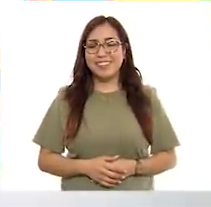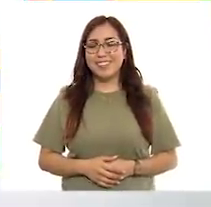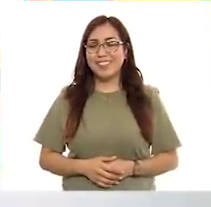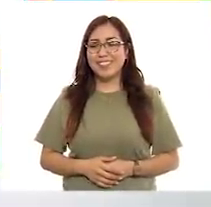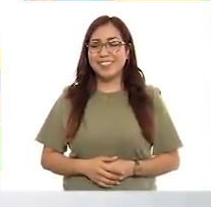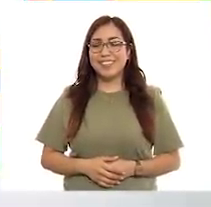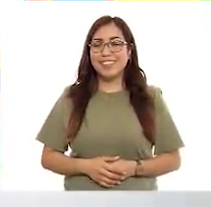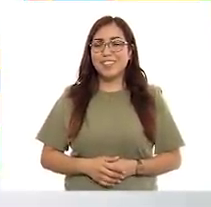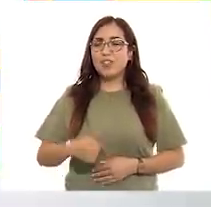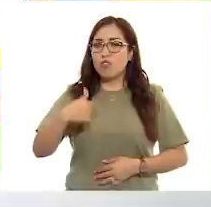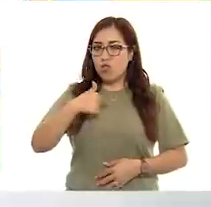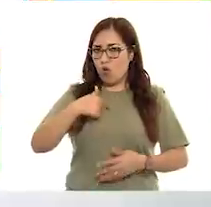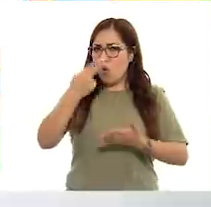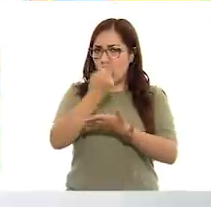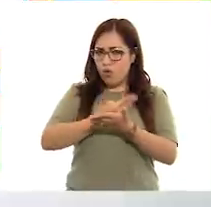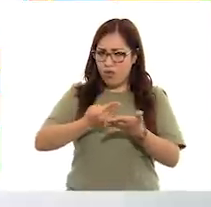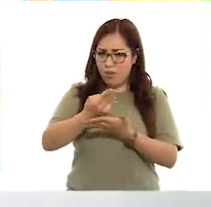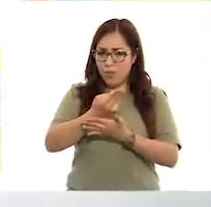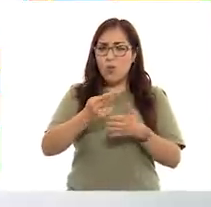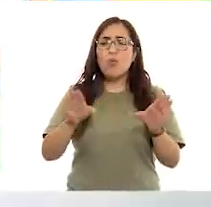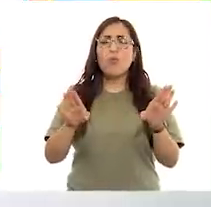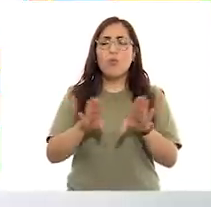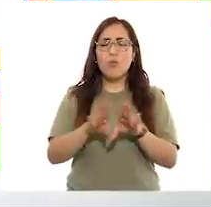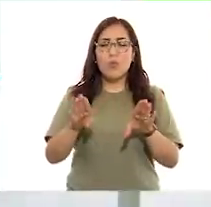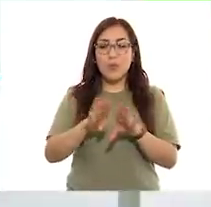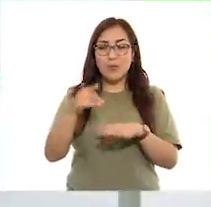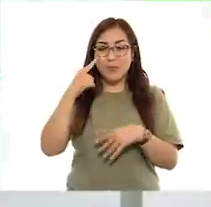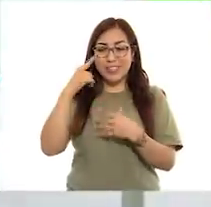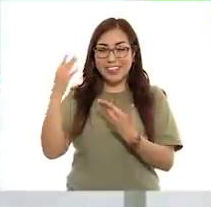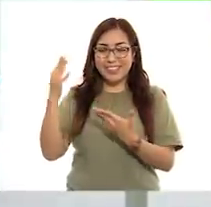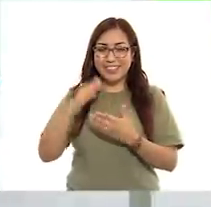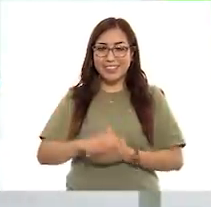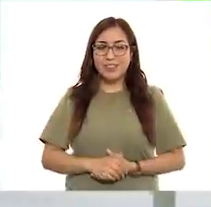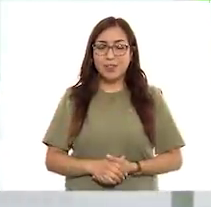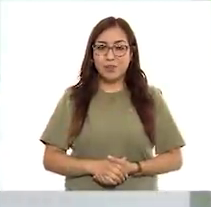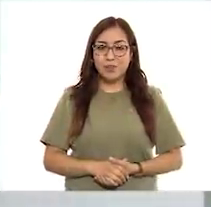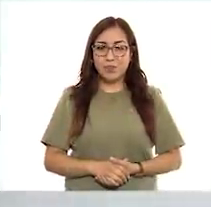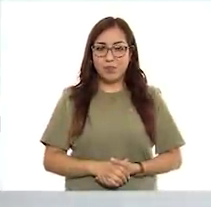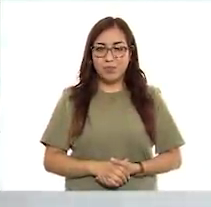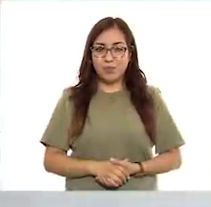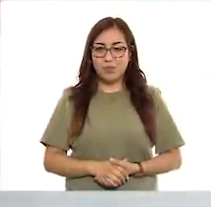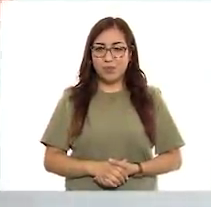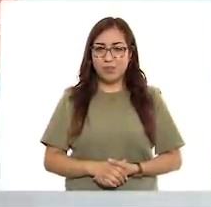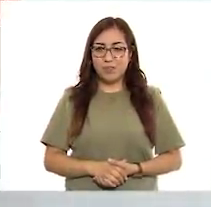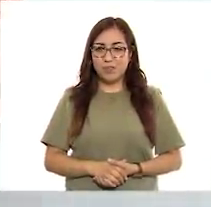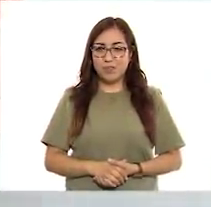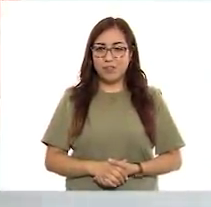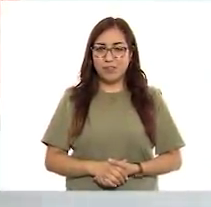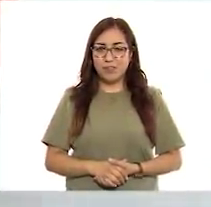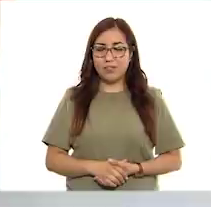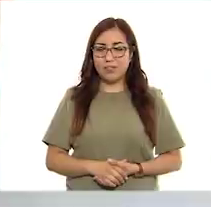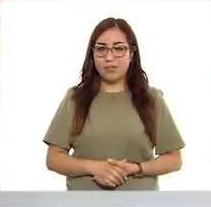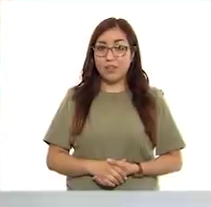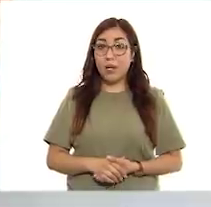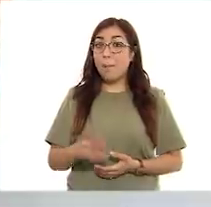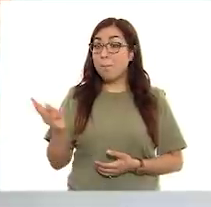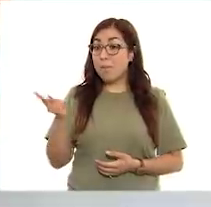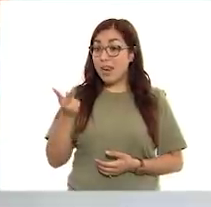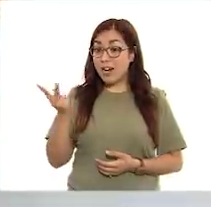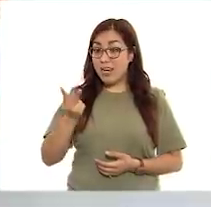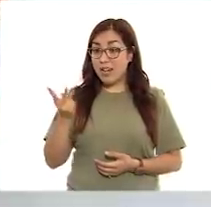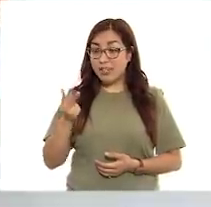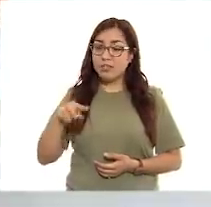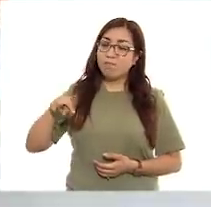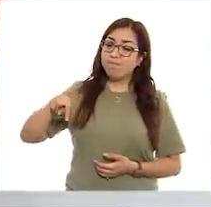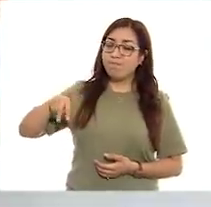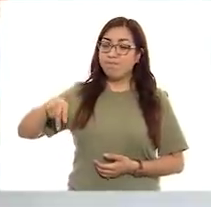Yo lo voy a registrar de esta manera. Voy a registrar el movimiento de las piernas.